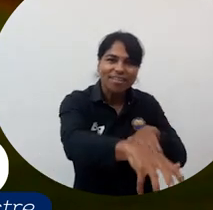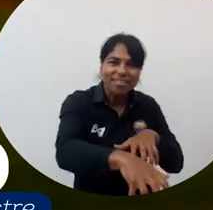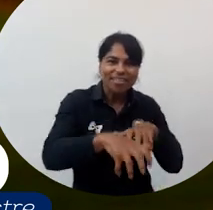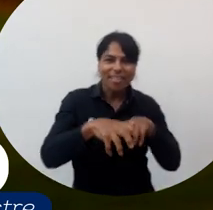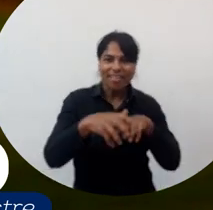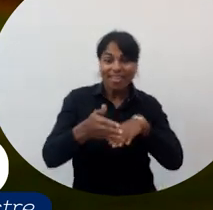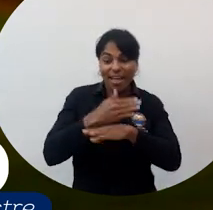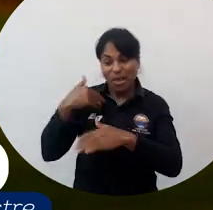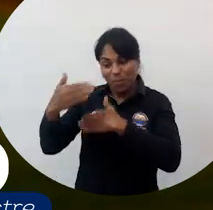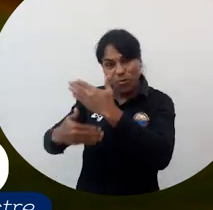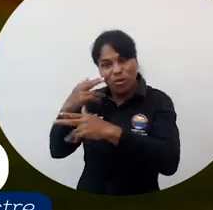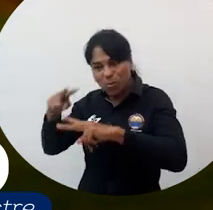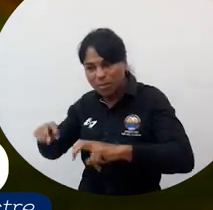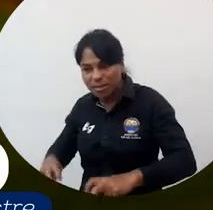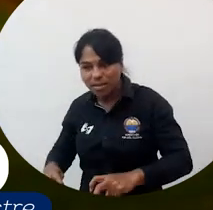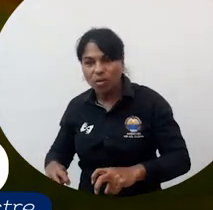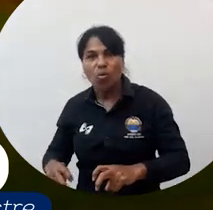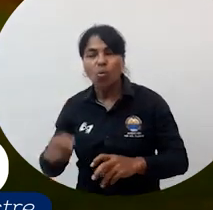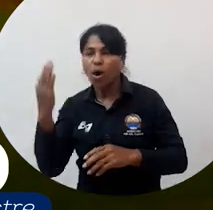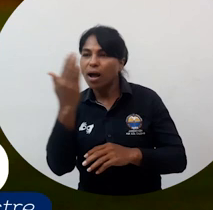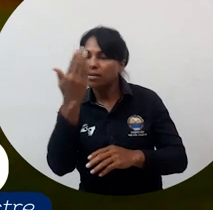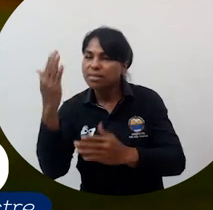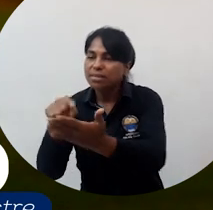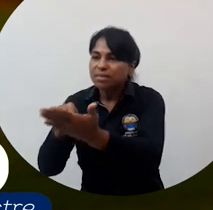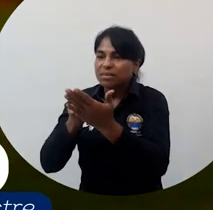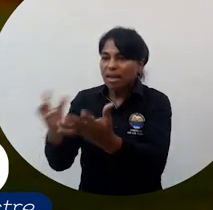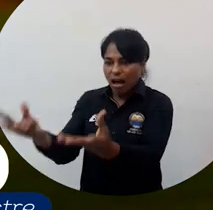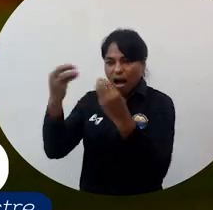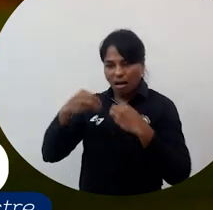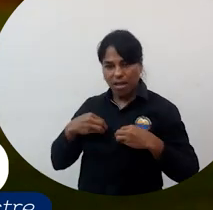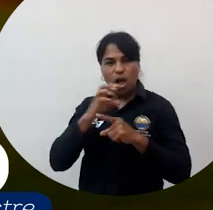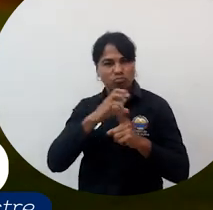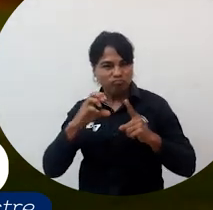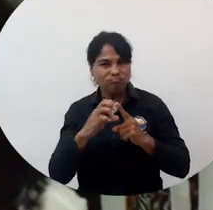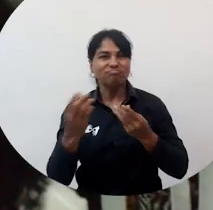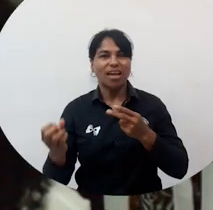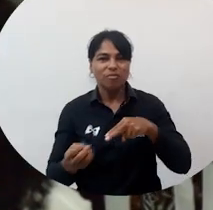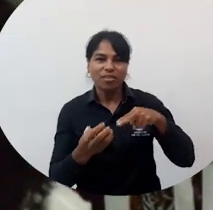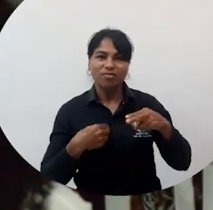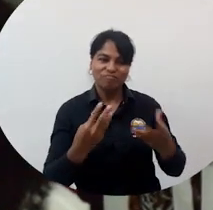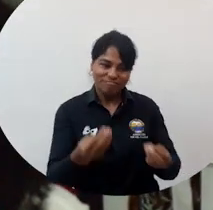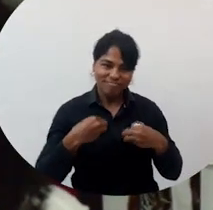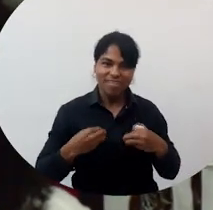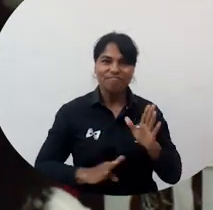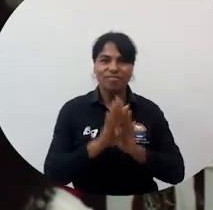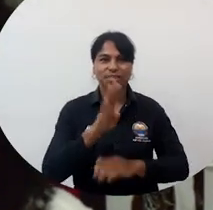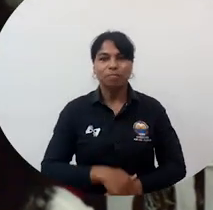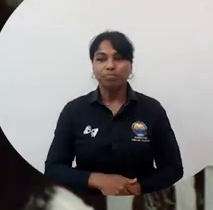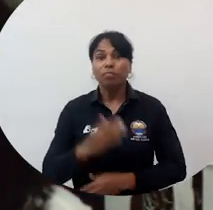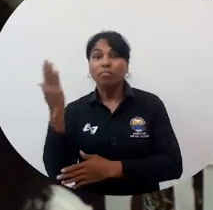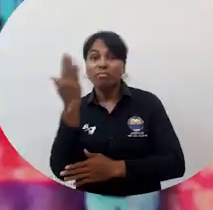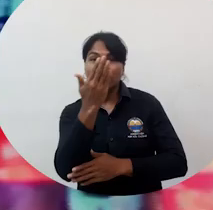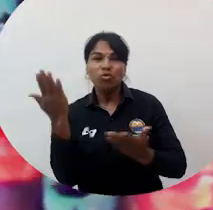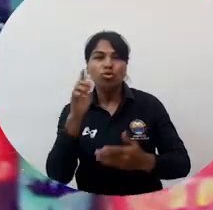procesos investigativos a través del cine, a mí me parece algo que enriquece mucho la cultura y la educación. Jaladora del Mar logró nominación